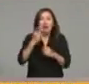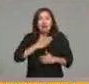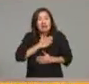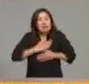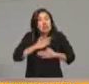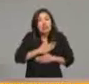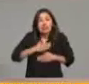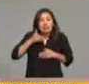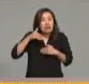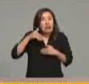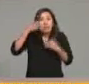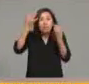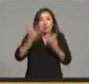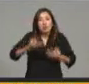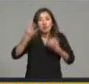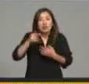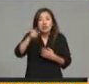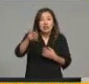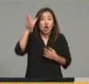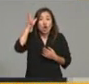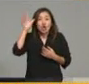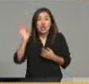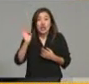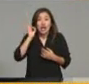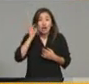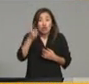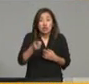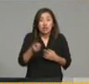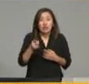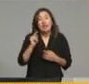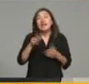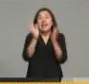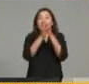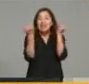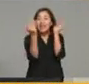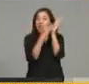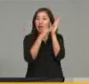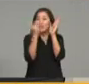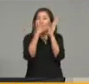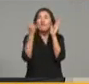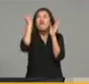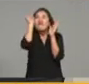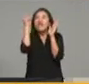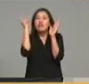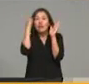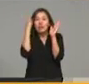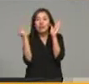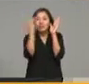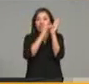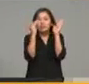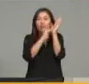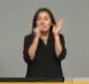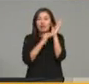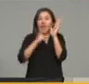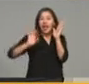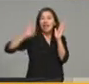de muy avanzada y eso es fantástico y eso es prácticamente lo que tiene ustedes en el libro es el pensamiento que lo ha volcado en estos años